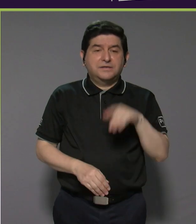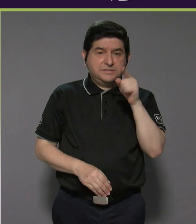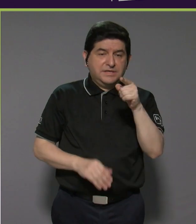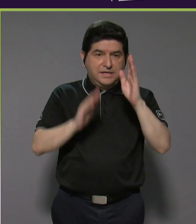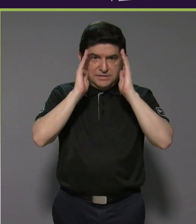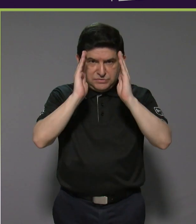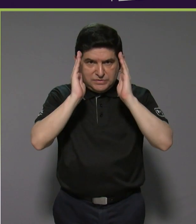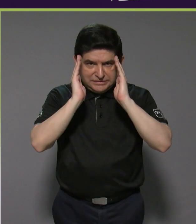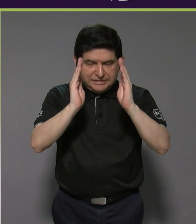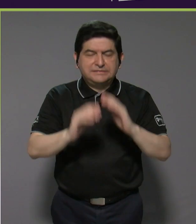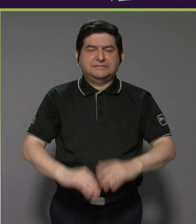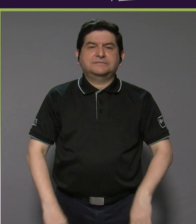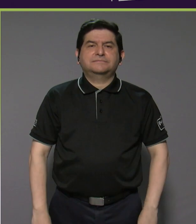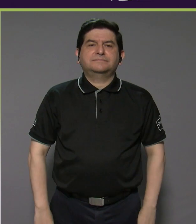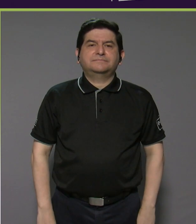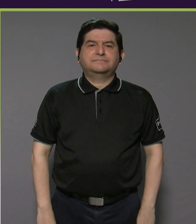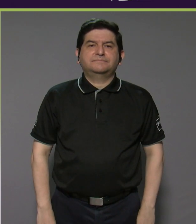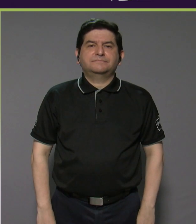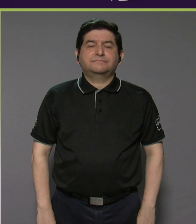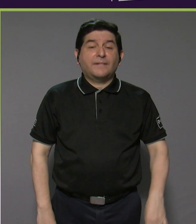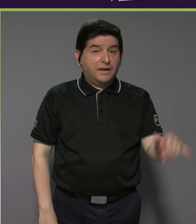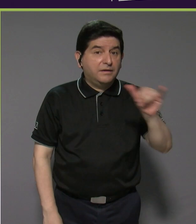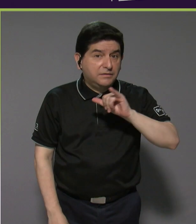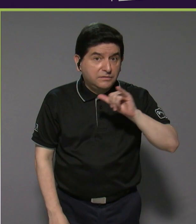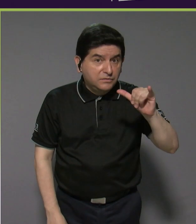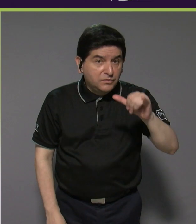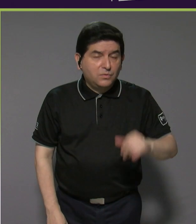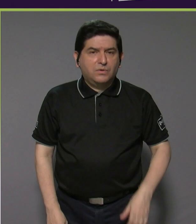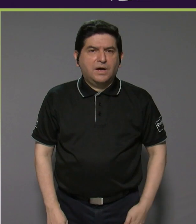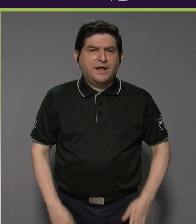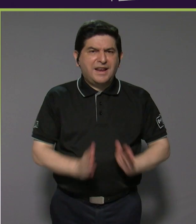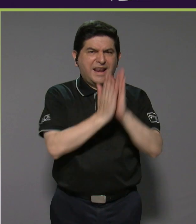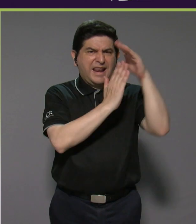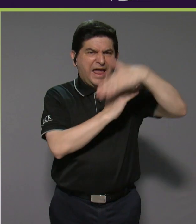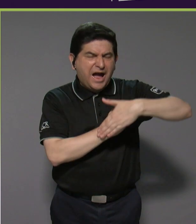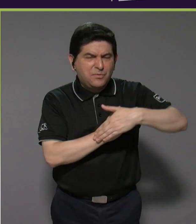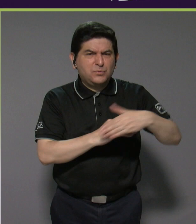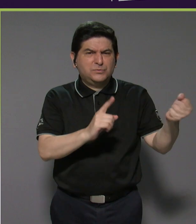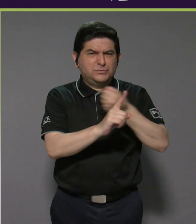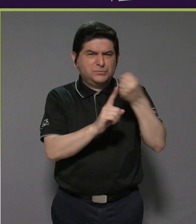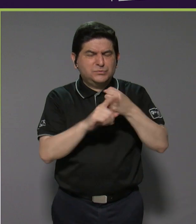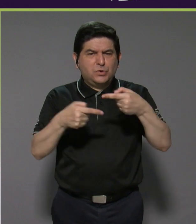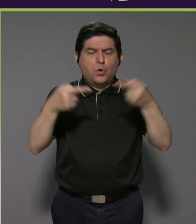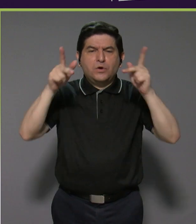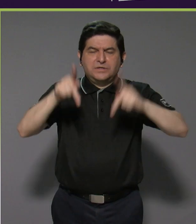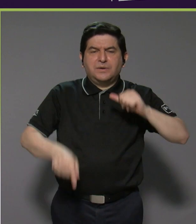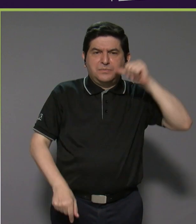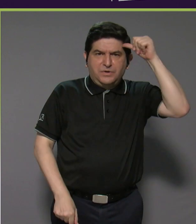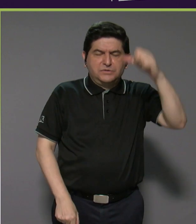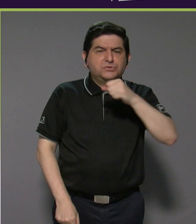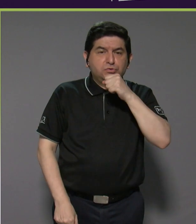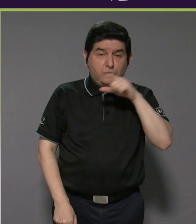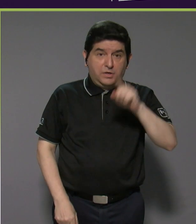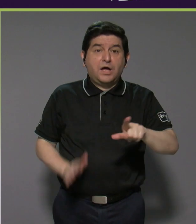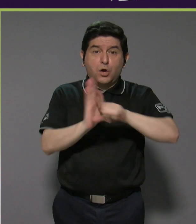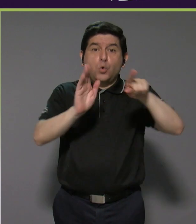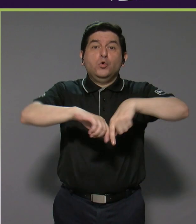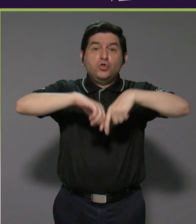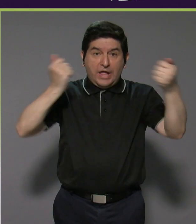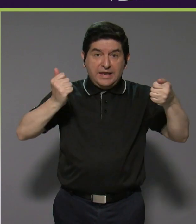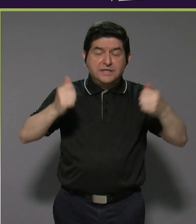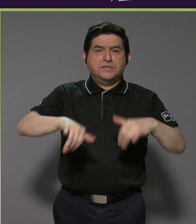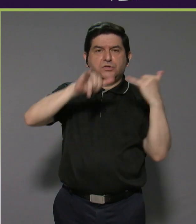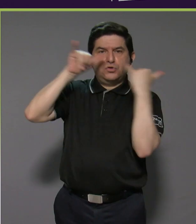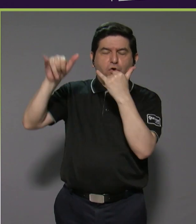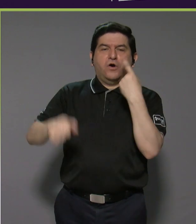doméstica. Y también pues el abuso y el maltrato contra la persona adulta mayor es un delito. Pueden